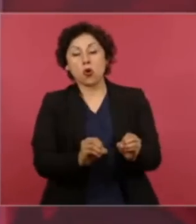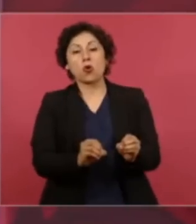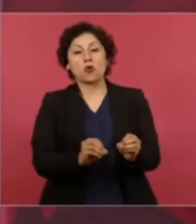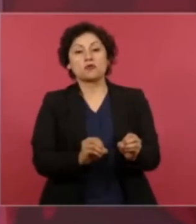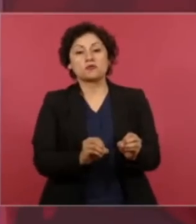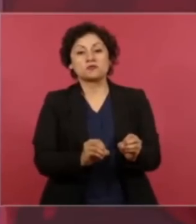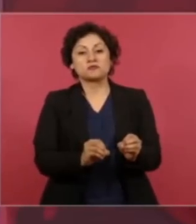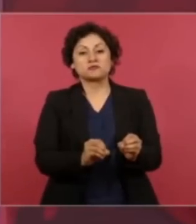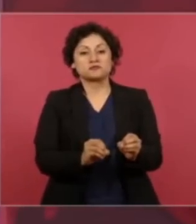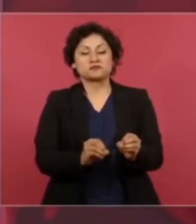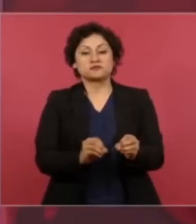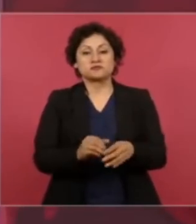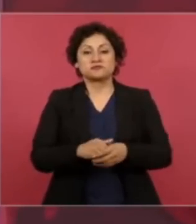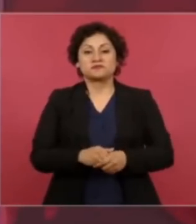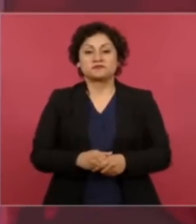a presuntos